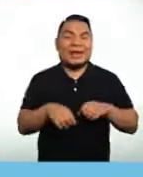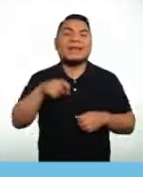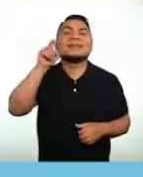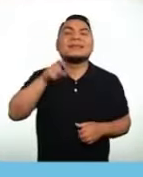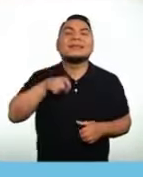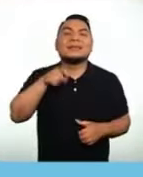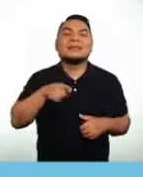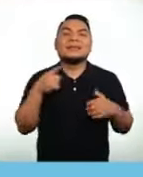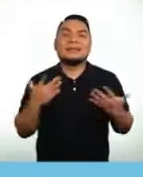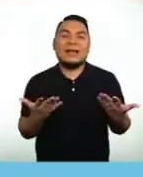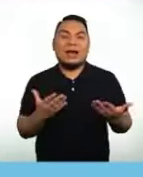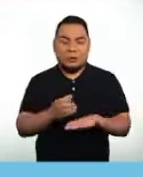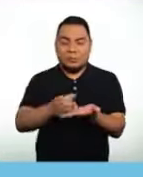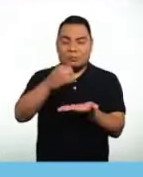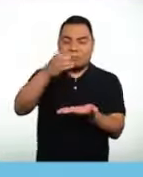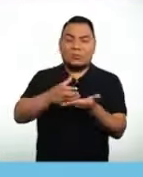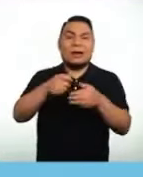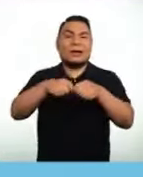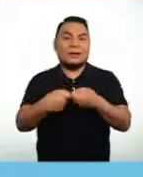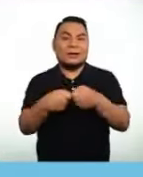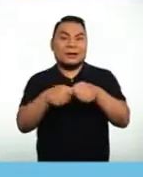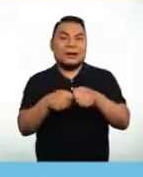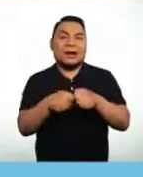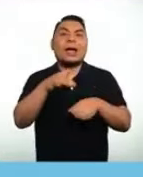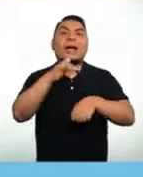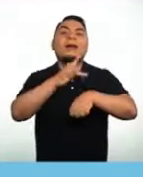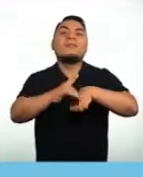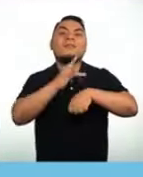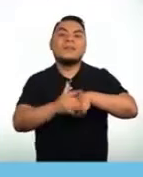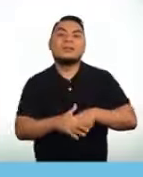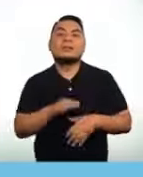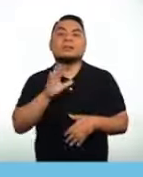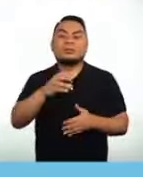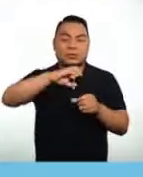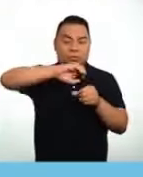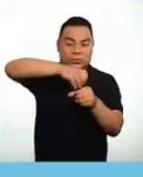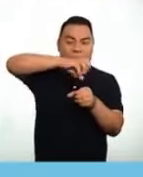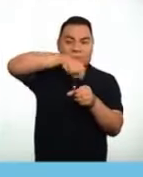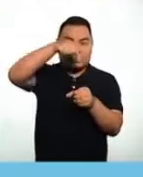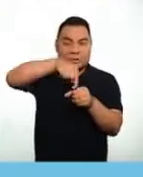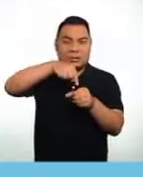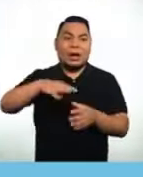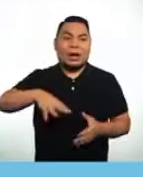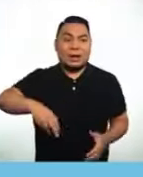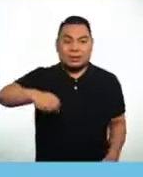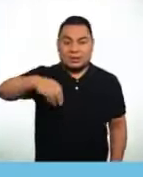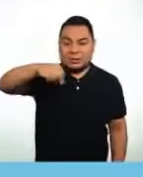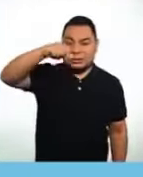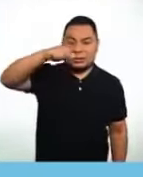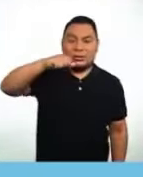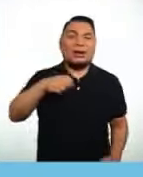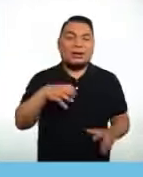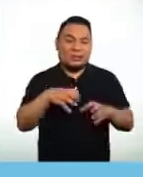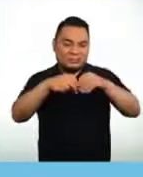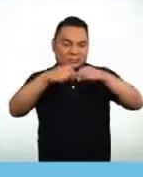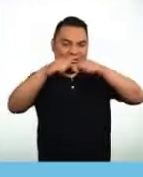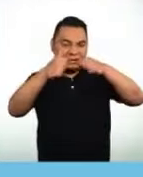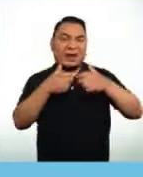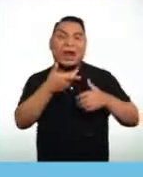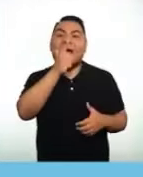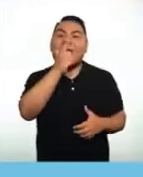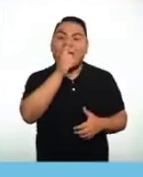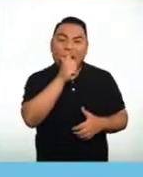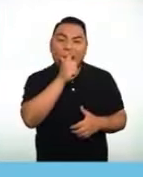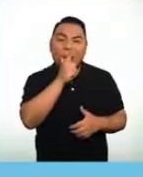esta actividad necesitamos botellas de plástico vacías con sus tapas, arena,